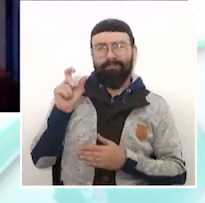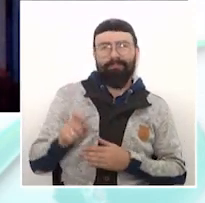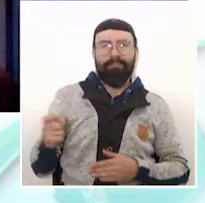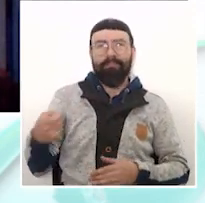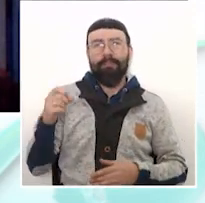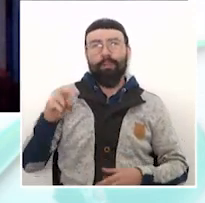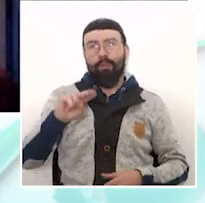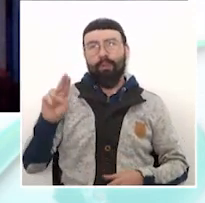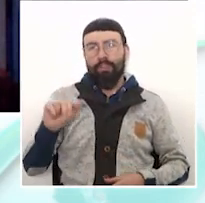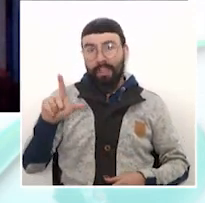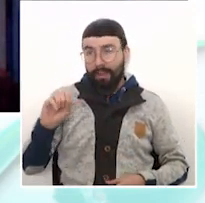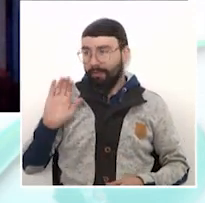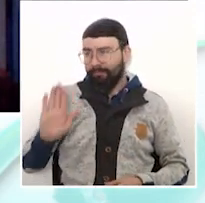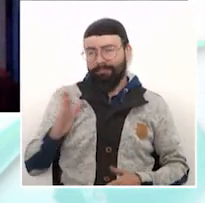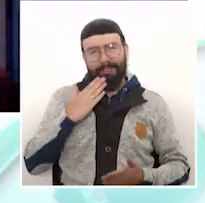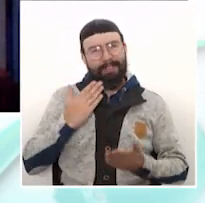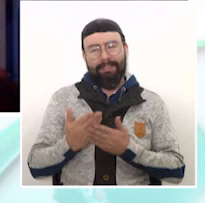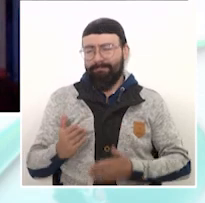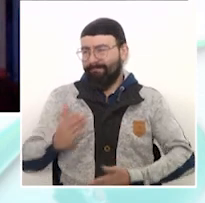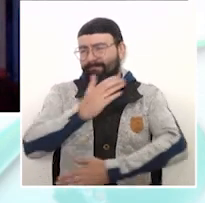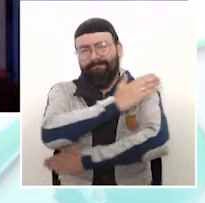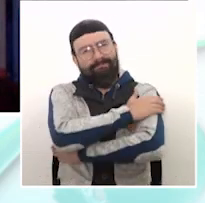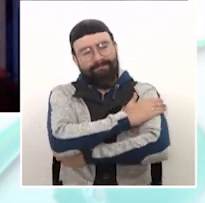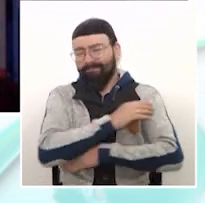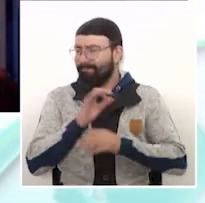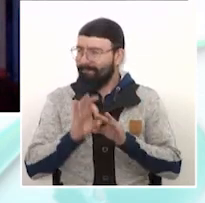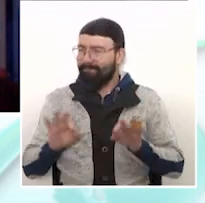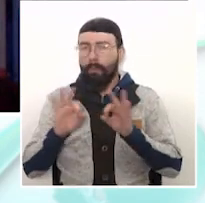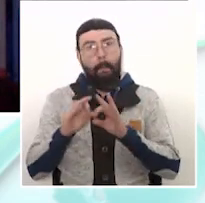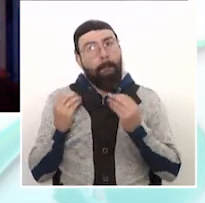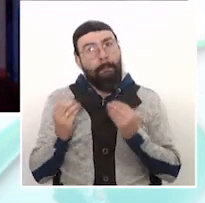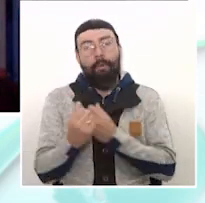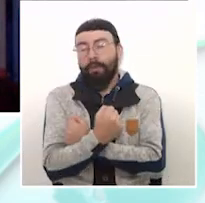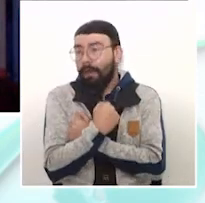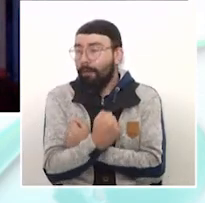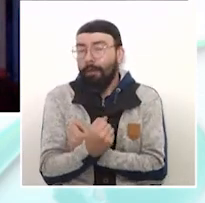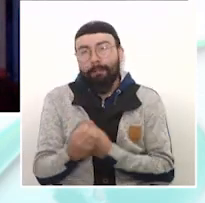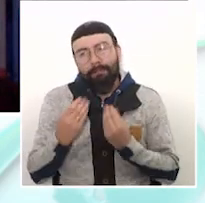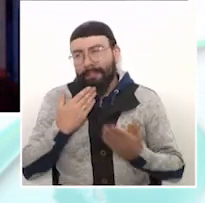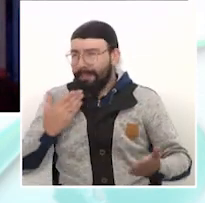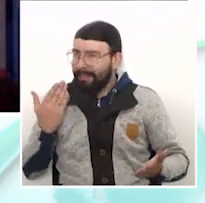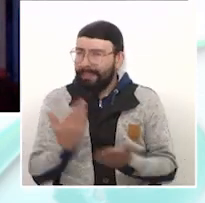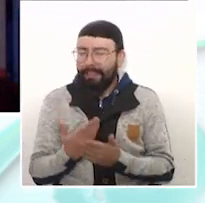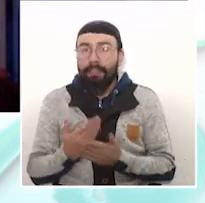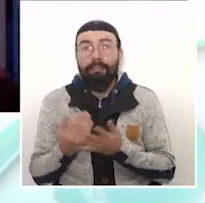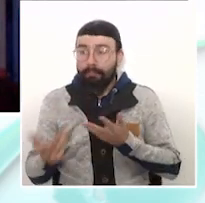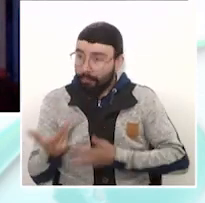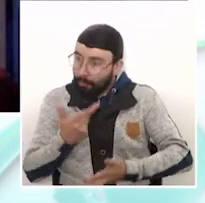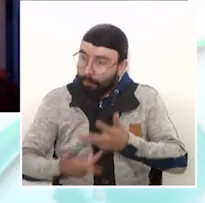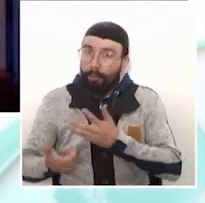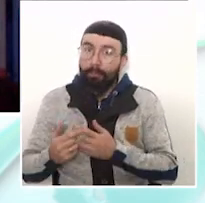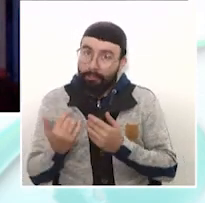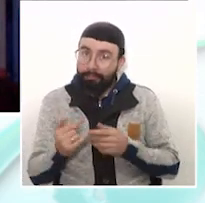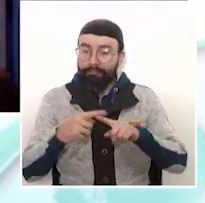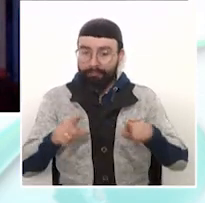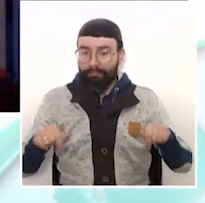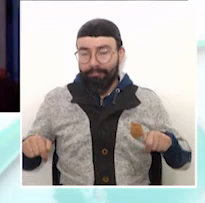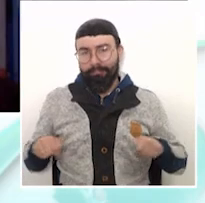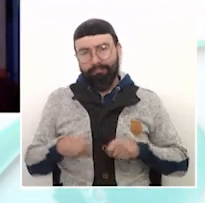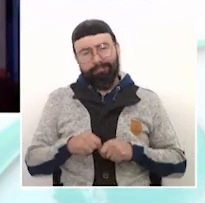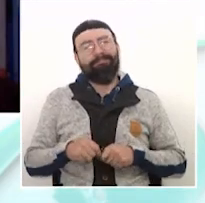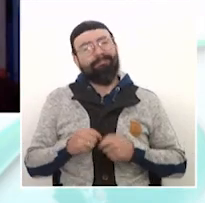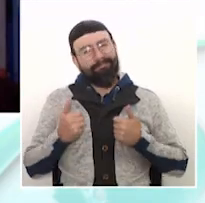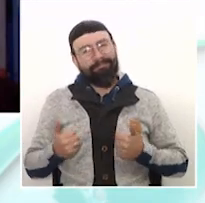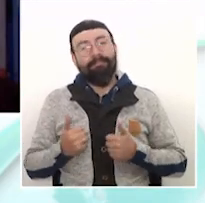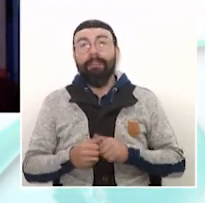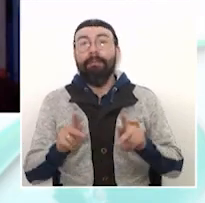envío de verdad un gran abrazo en la distancia, mucho amor y mucha gratitud por haber compartido este espacio con nosotros. A todas las